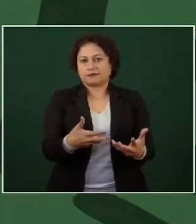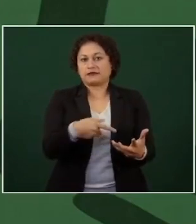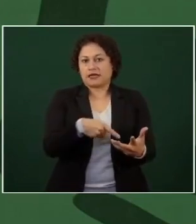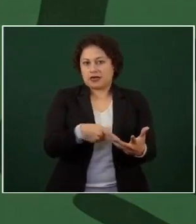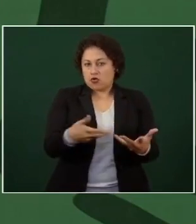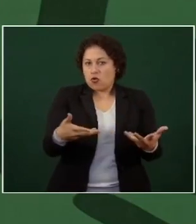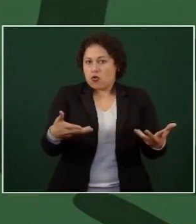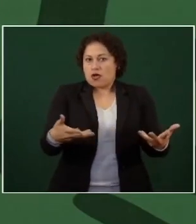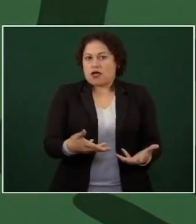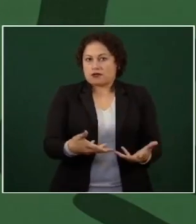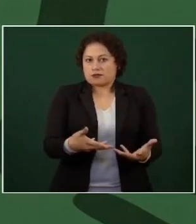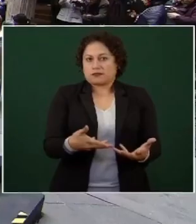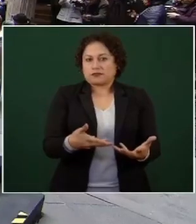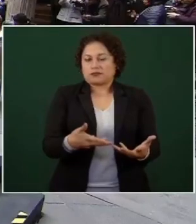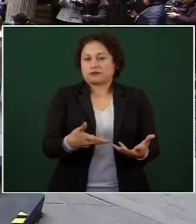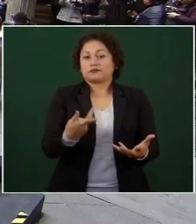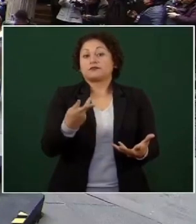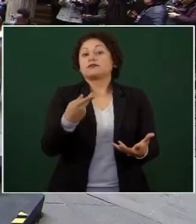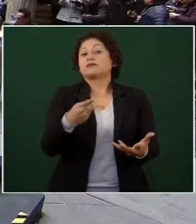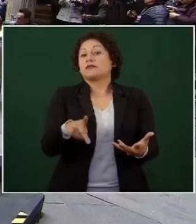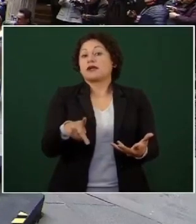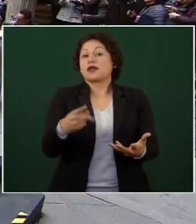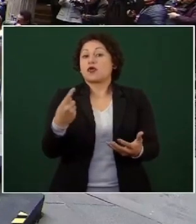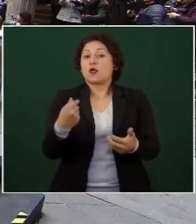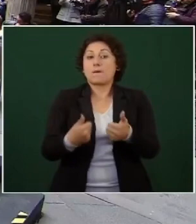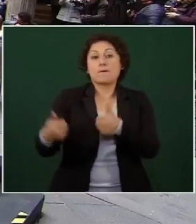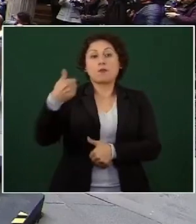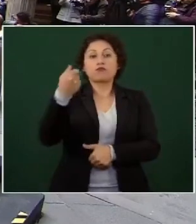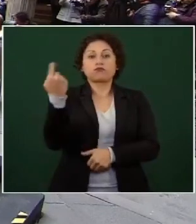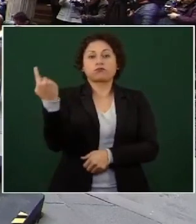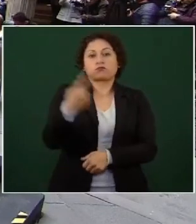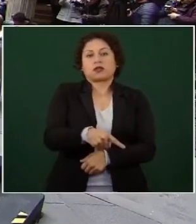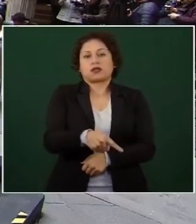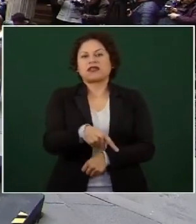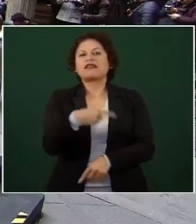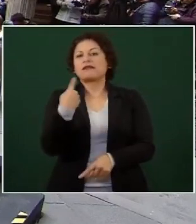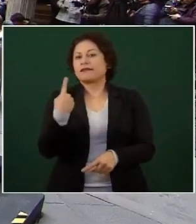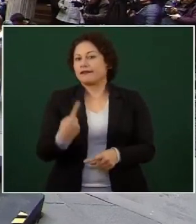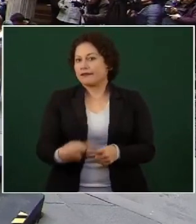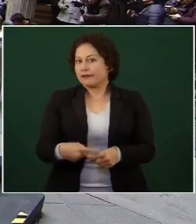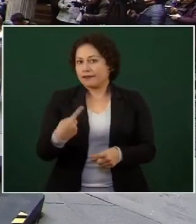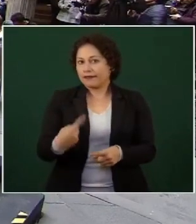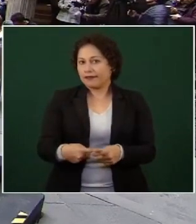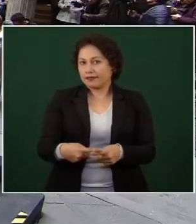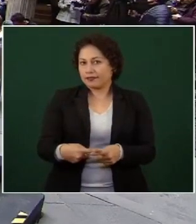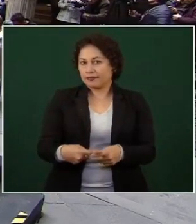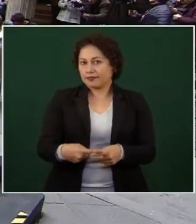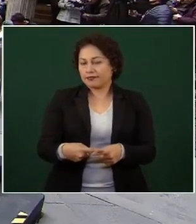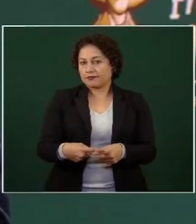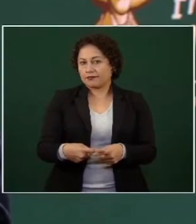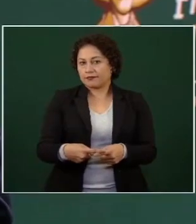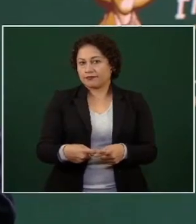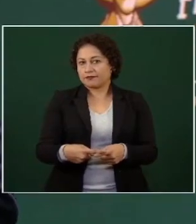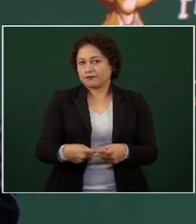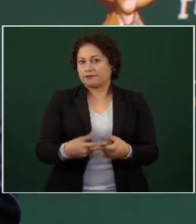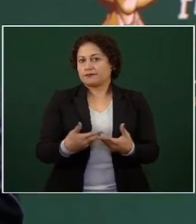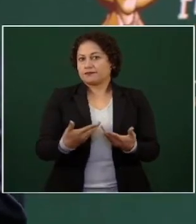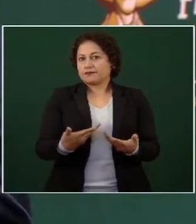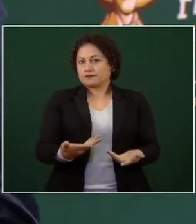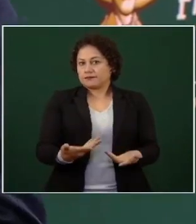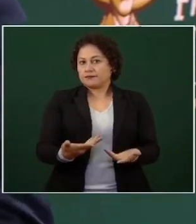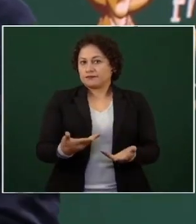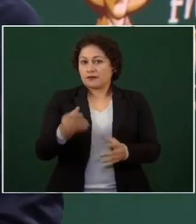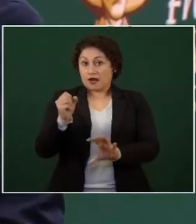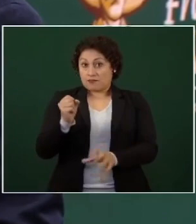ejecutores, pero ¿quién fue el que ordenó? ¿Y quién dio el